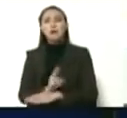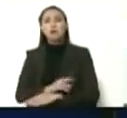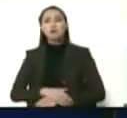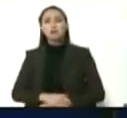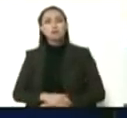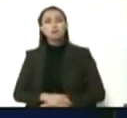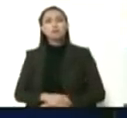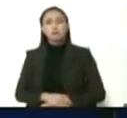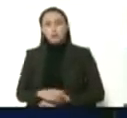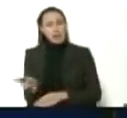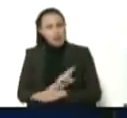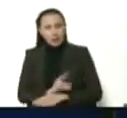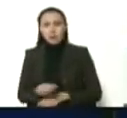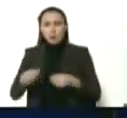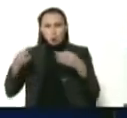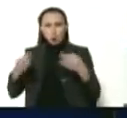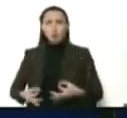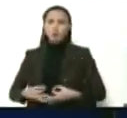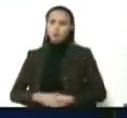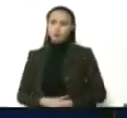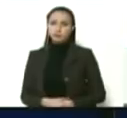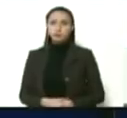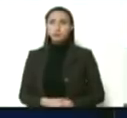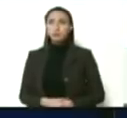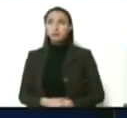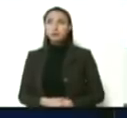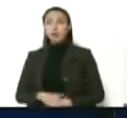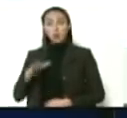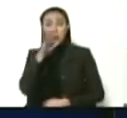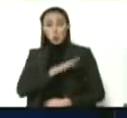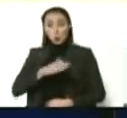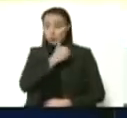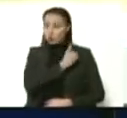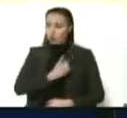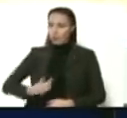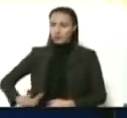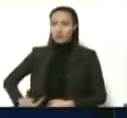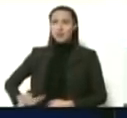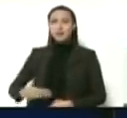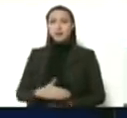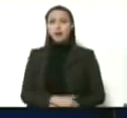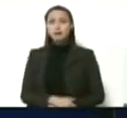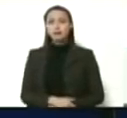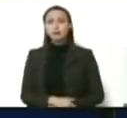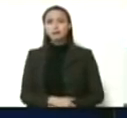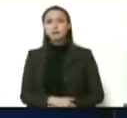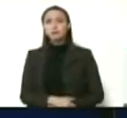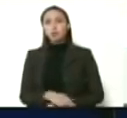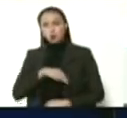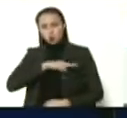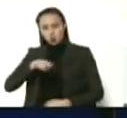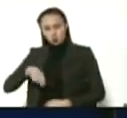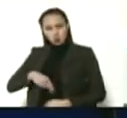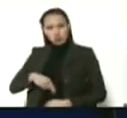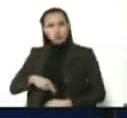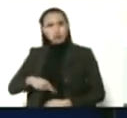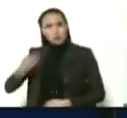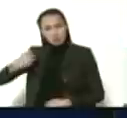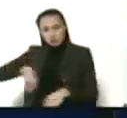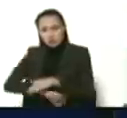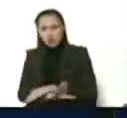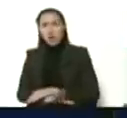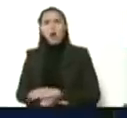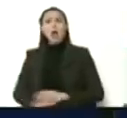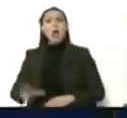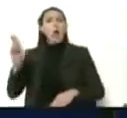muy rápidamente, con una comisión presidencial, activamos rápidamente las brigadas